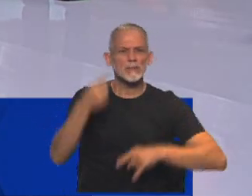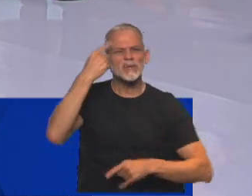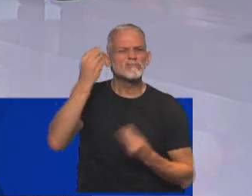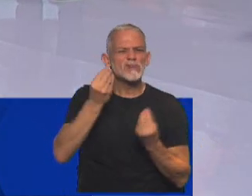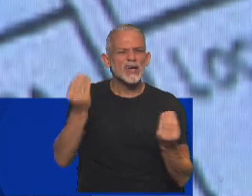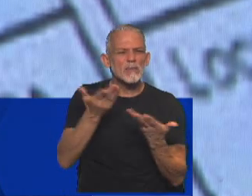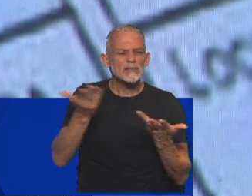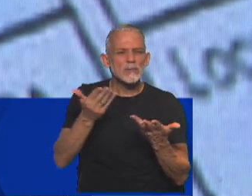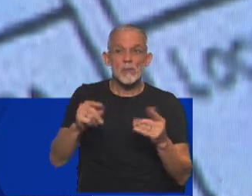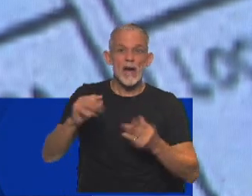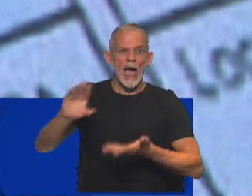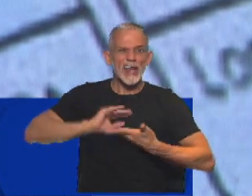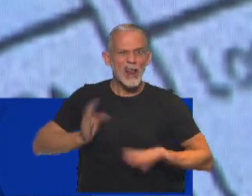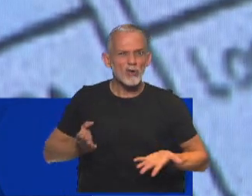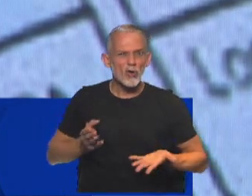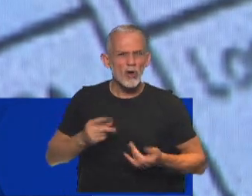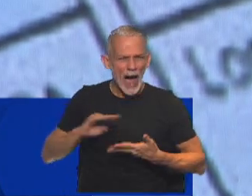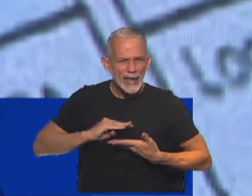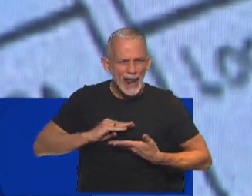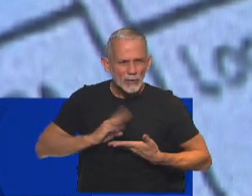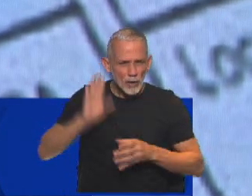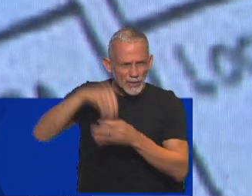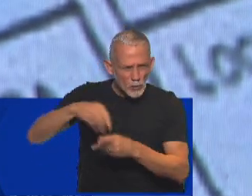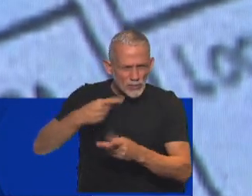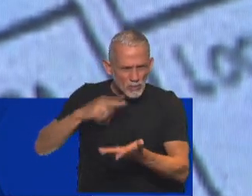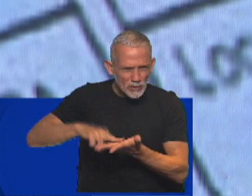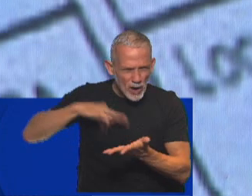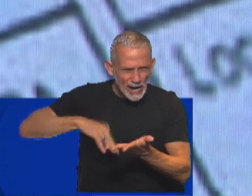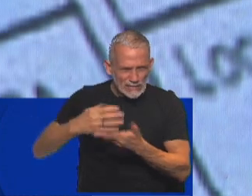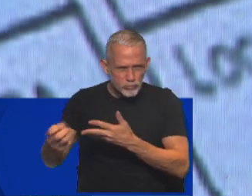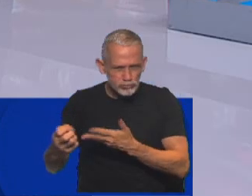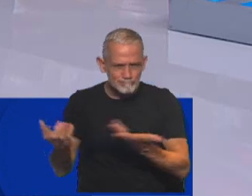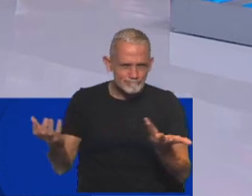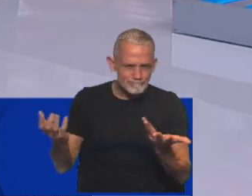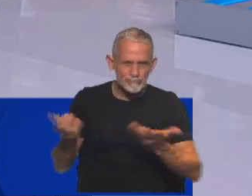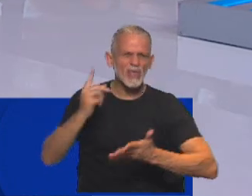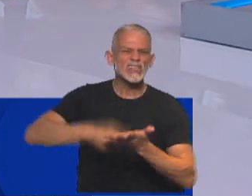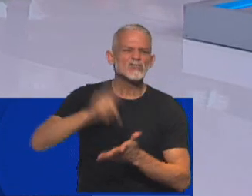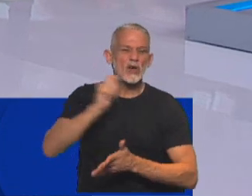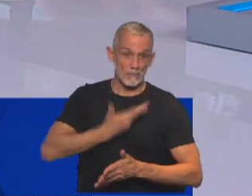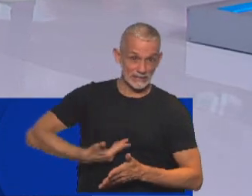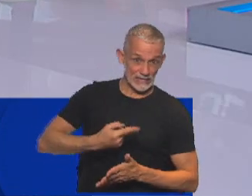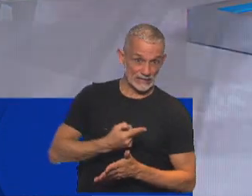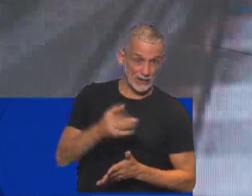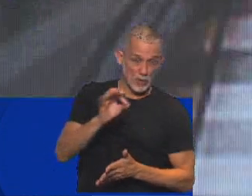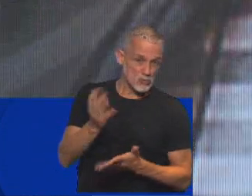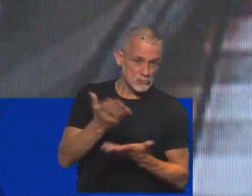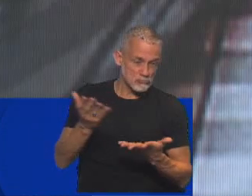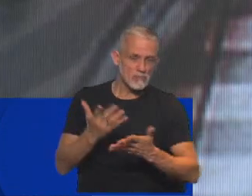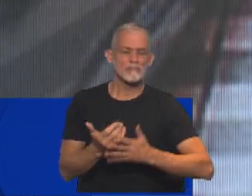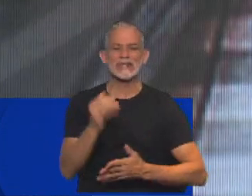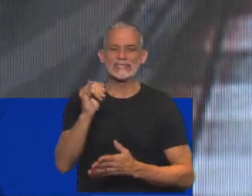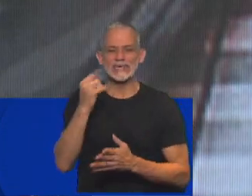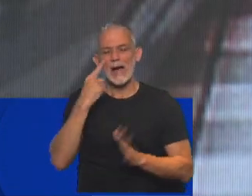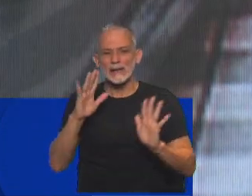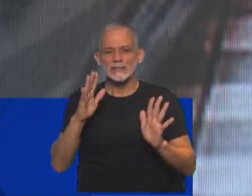por ejemplo, con el próximo aguinaldo. ¿Estará contemplado en la posibilidad del impuesto a las ganancias? ¿Eso pasa por una decisión del Ejecutivo? Siempre, sí, ahí hay